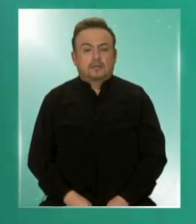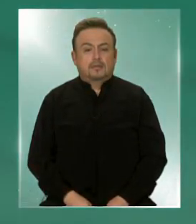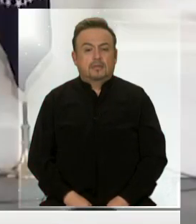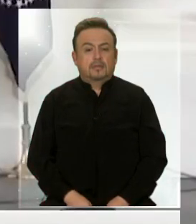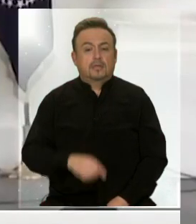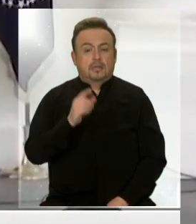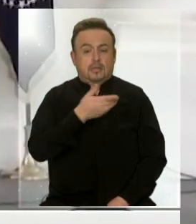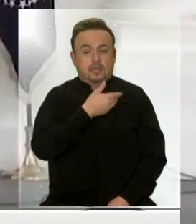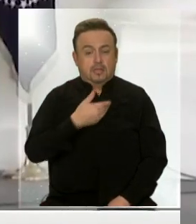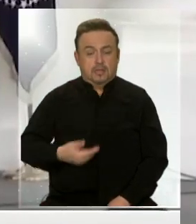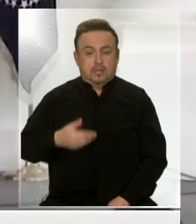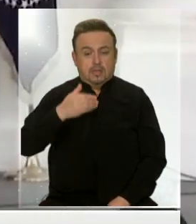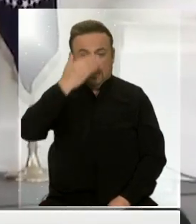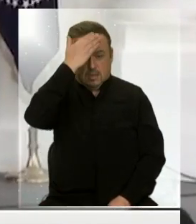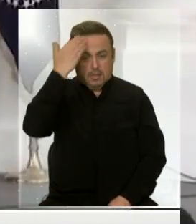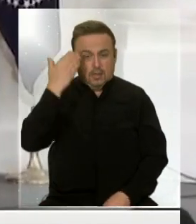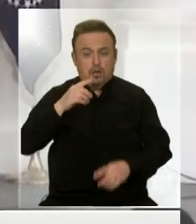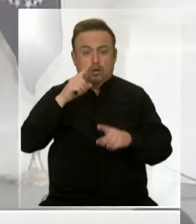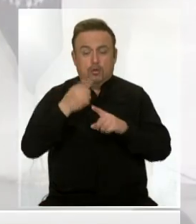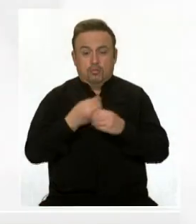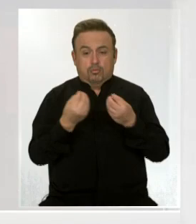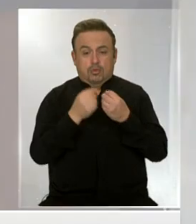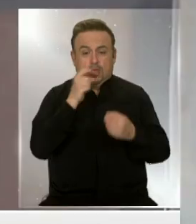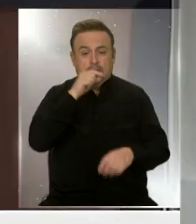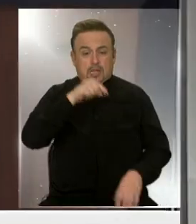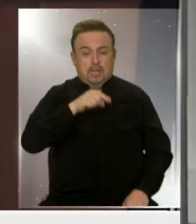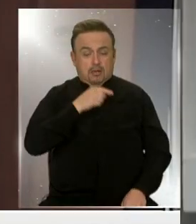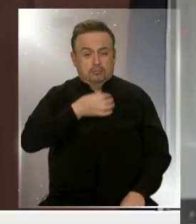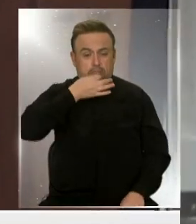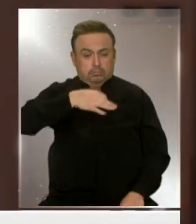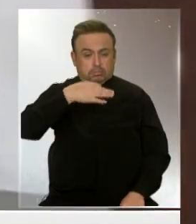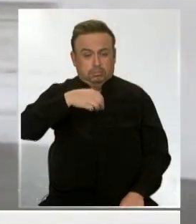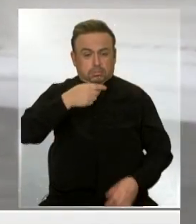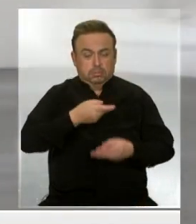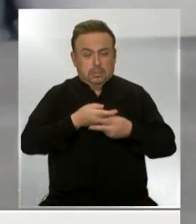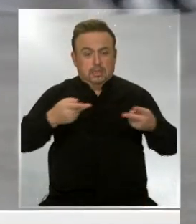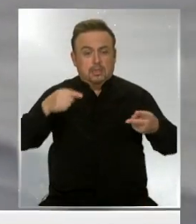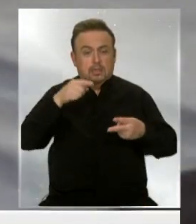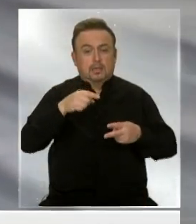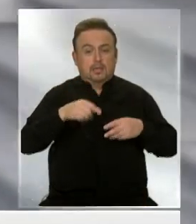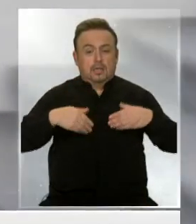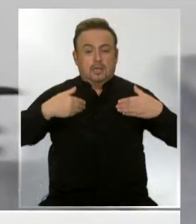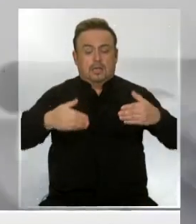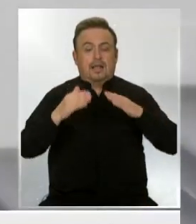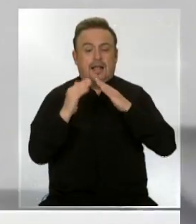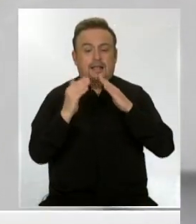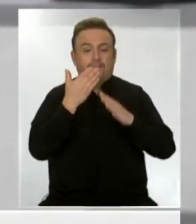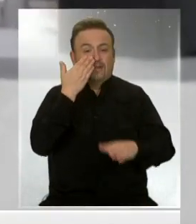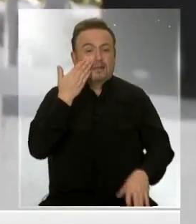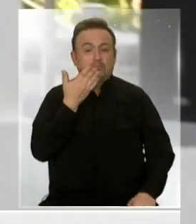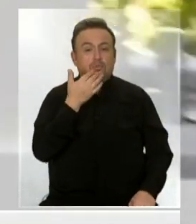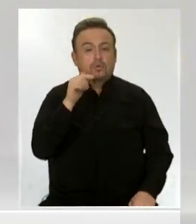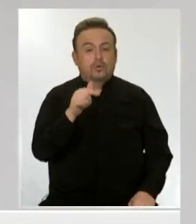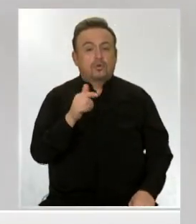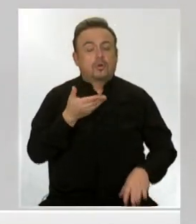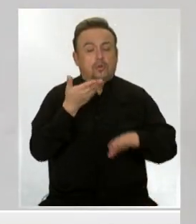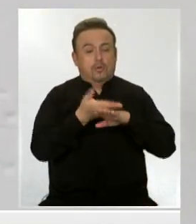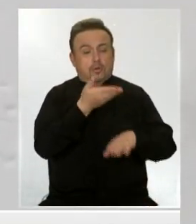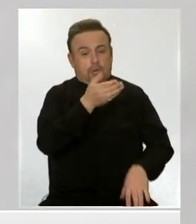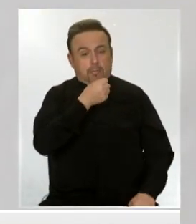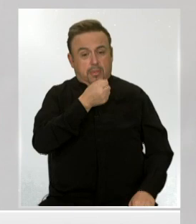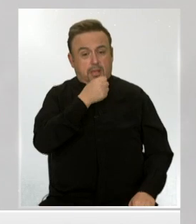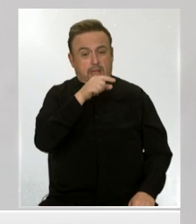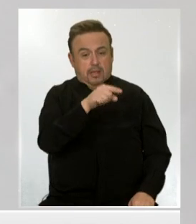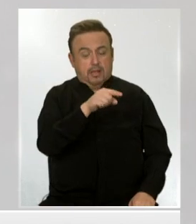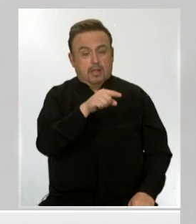Bueno, el presidente Donald Trump generó mucha polémica durante esta conferencia de prensa en los jardines de la Casa Blanca porque le pidió a este periodista,